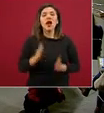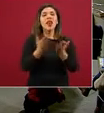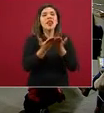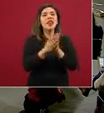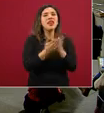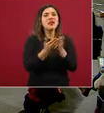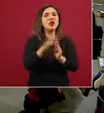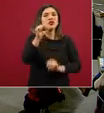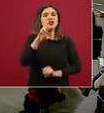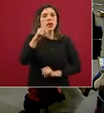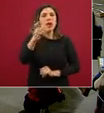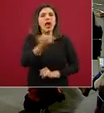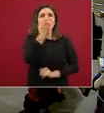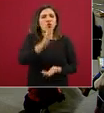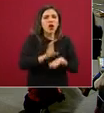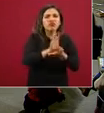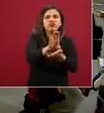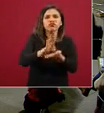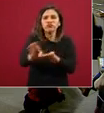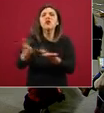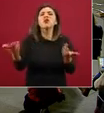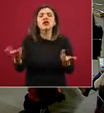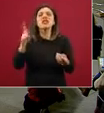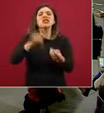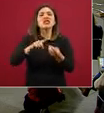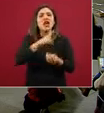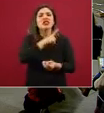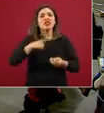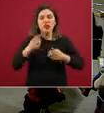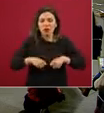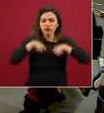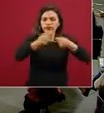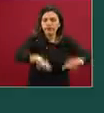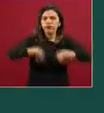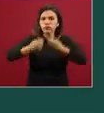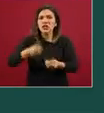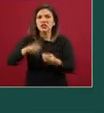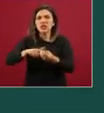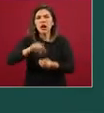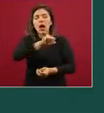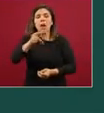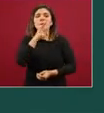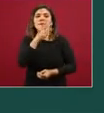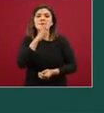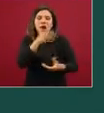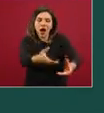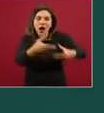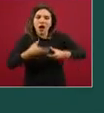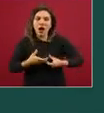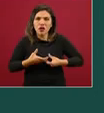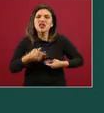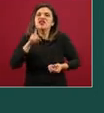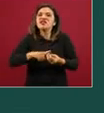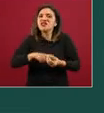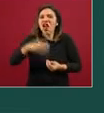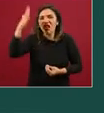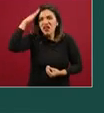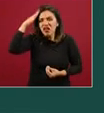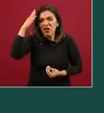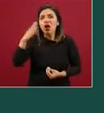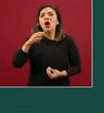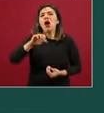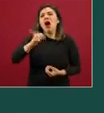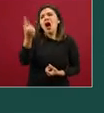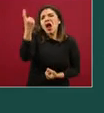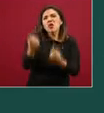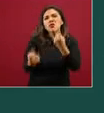libros de texto en las escuelas. ¿Quiénes deben entregar los libros a los padres en las escuelas? Algunas autoridades